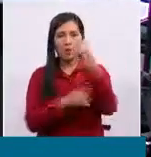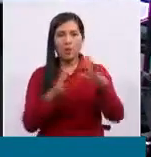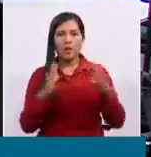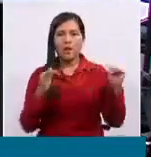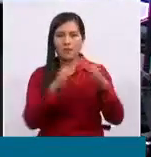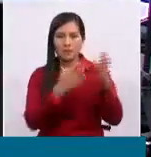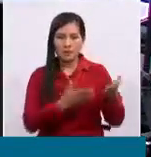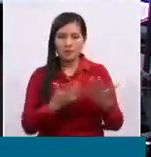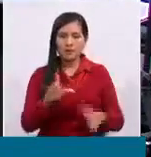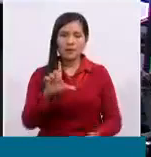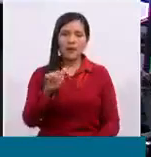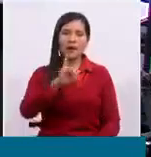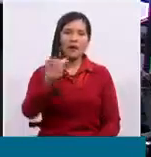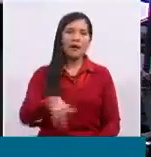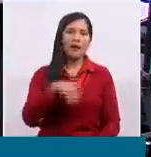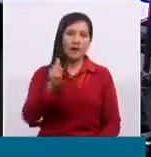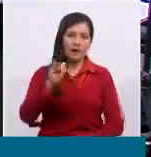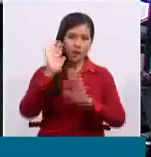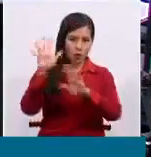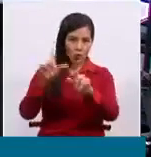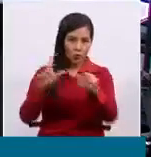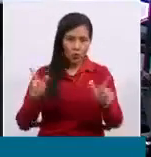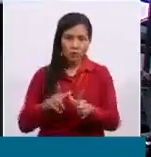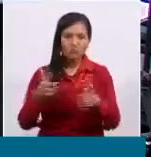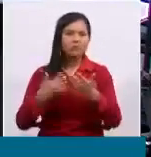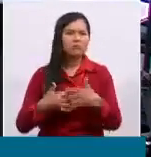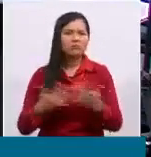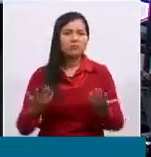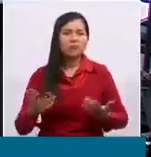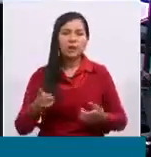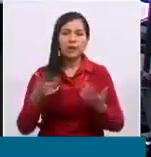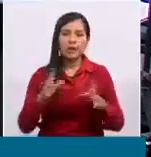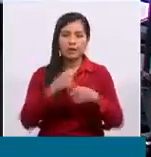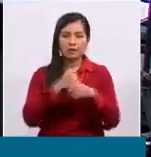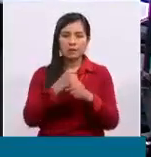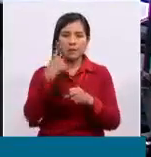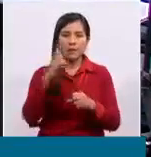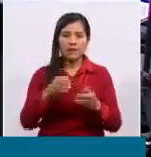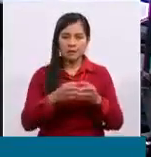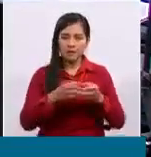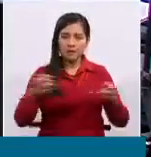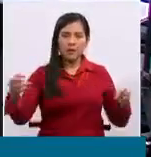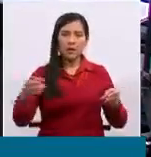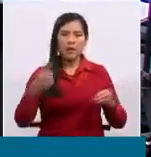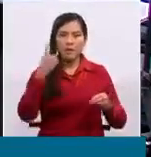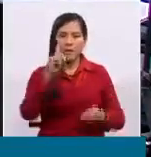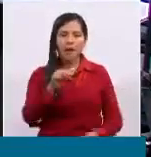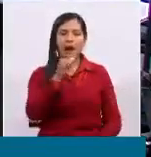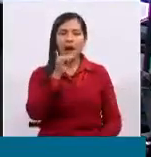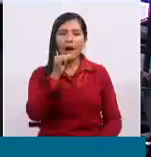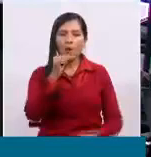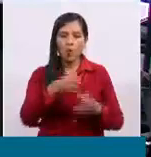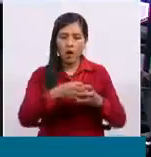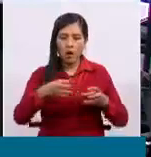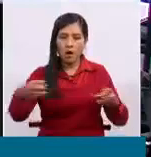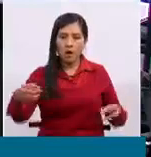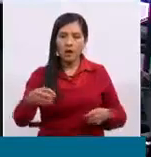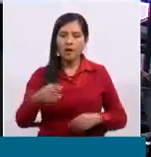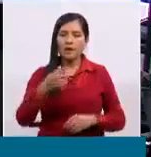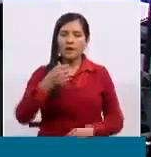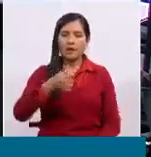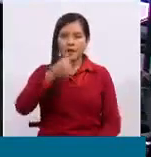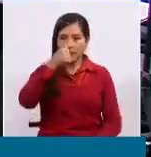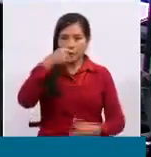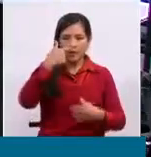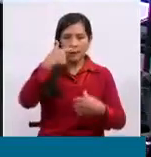el municipio de Laja específicamente, que se dedica a la producción de tuberías tanto de agua como de gas. Las tuberías de gas, por